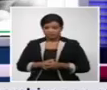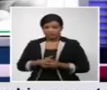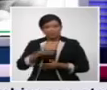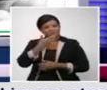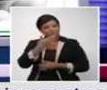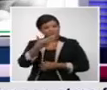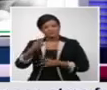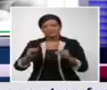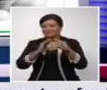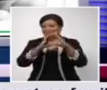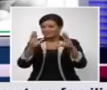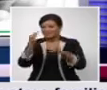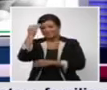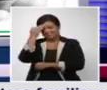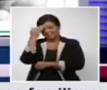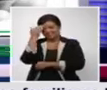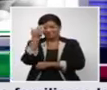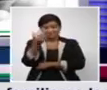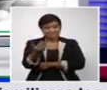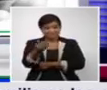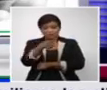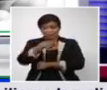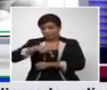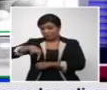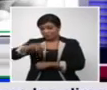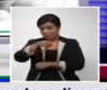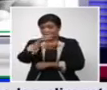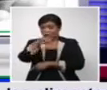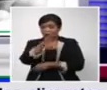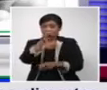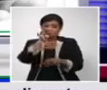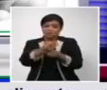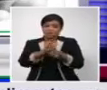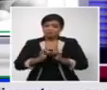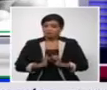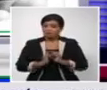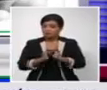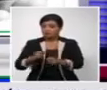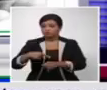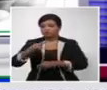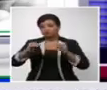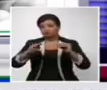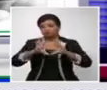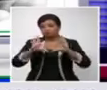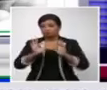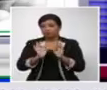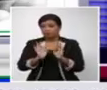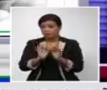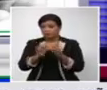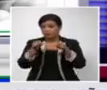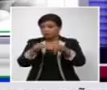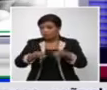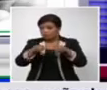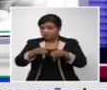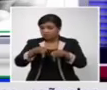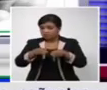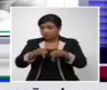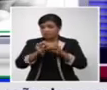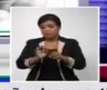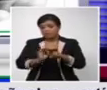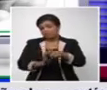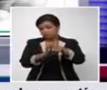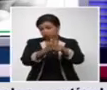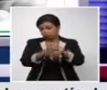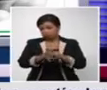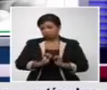buenos días, qué placer saludarle. Bienvenido a este espacio que lleva usted en cada mañana una actualización sobre el comportamiento de la COVID-19